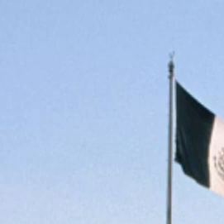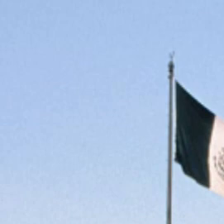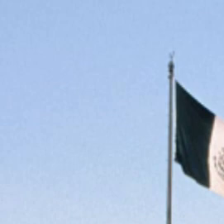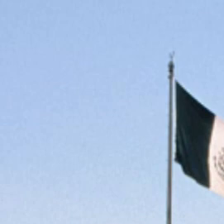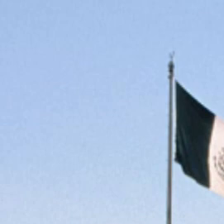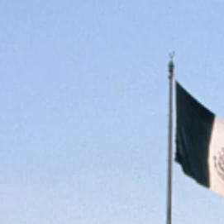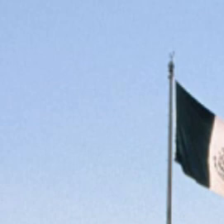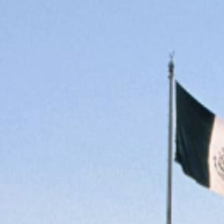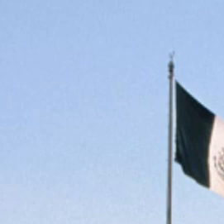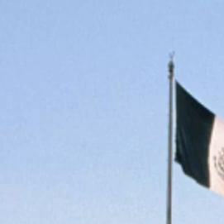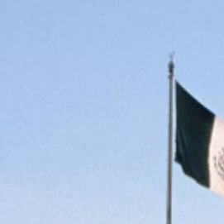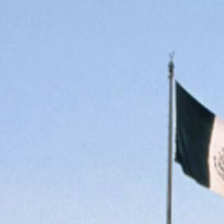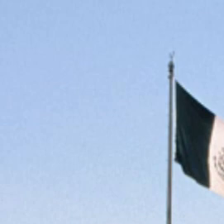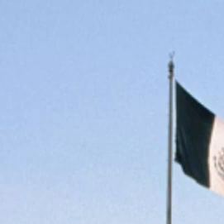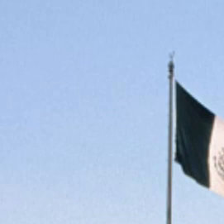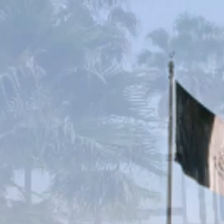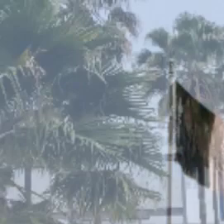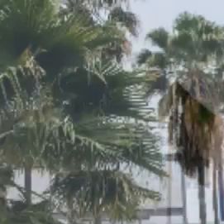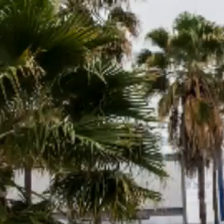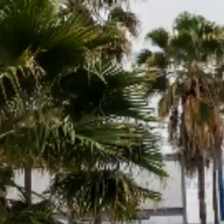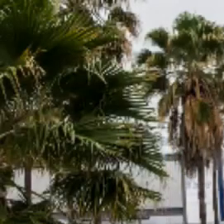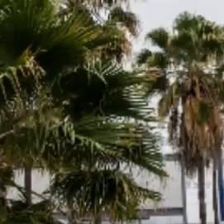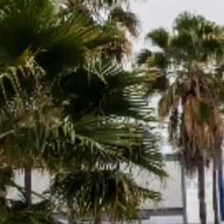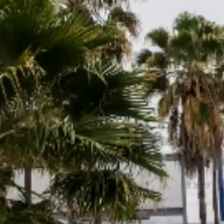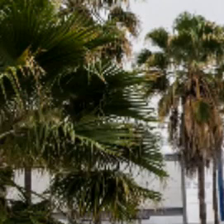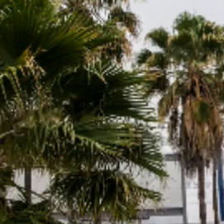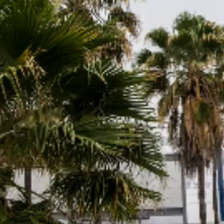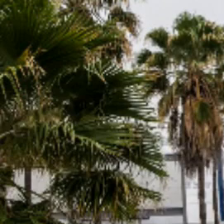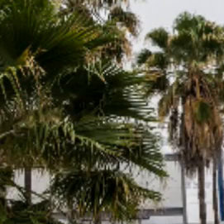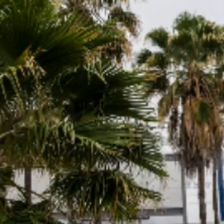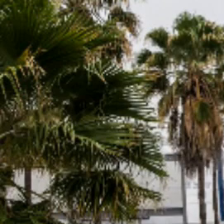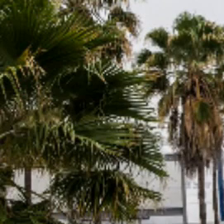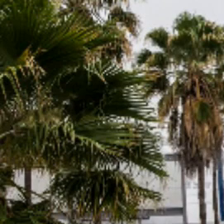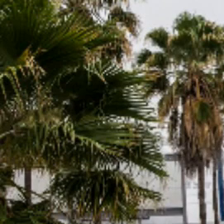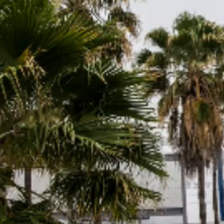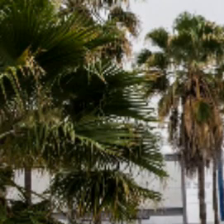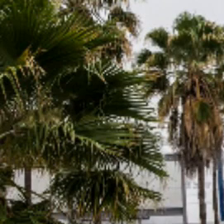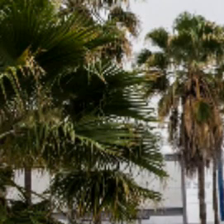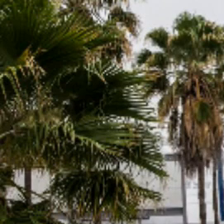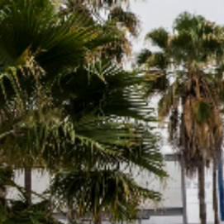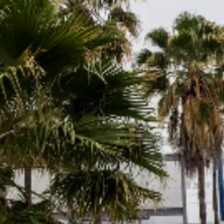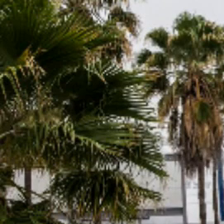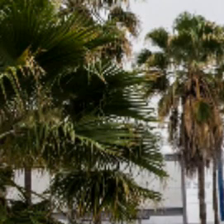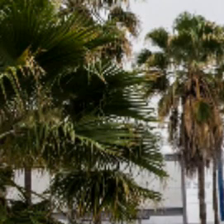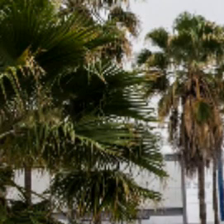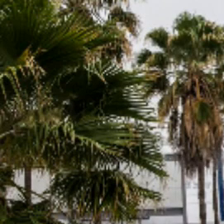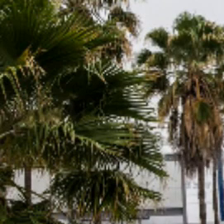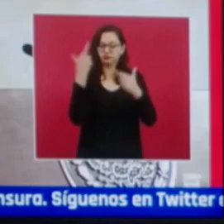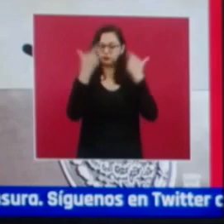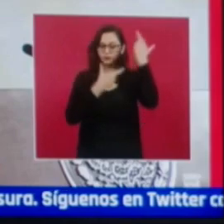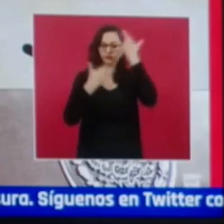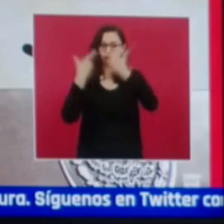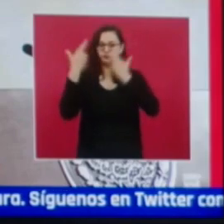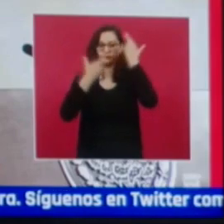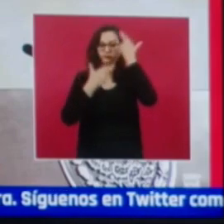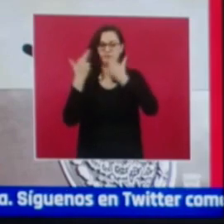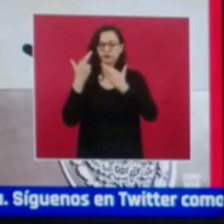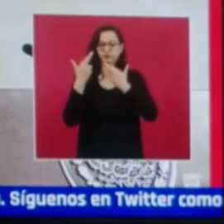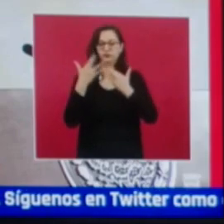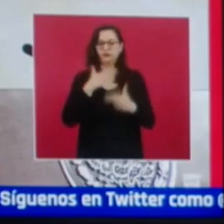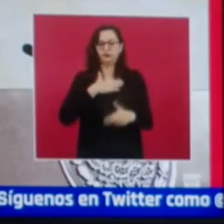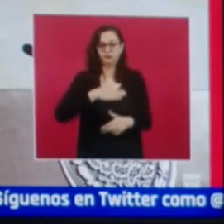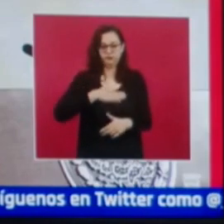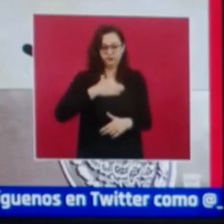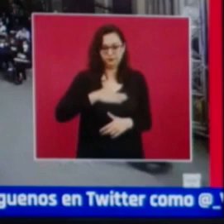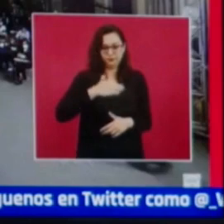imagínate avanzar en la diatriba negativa violenta contra los compañeros que uno